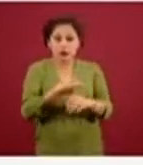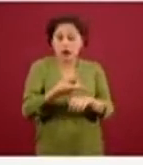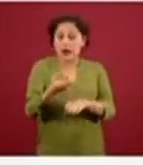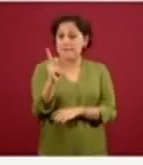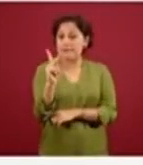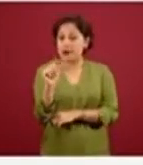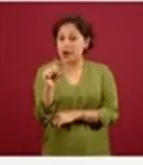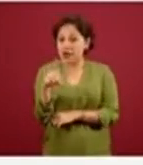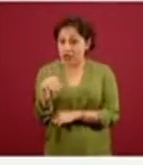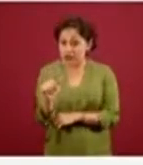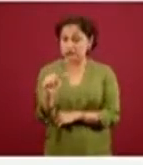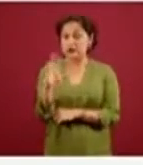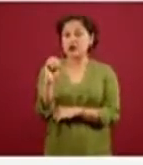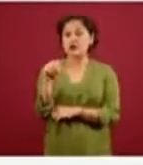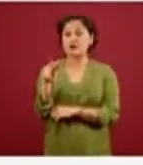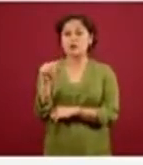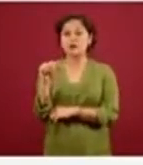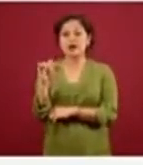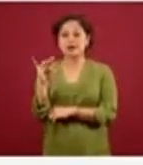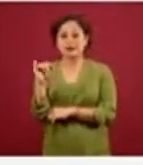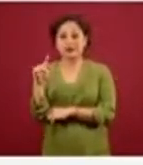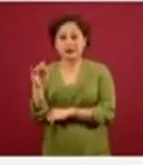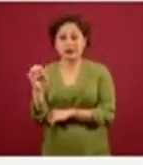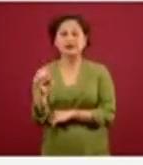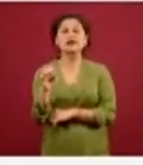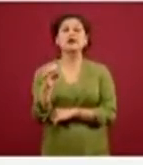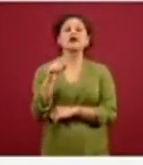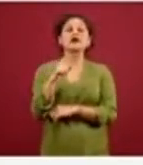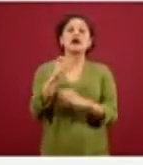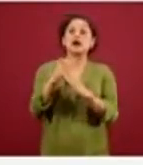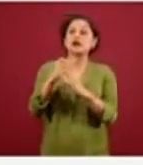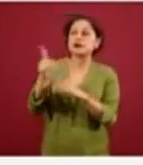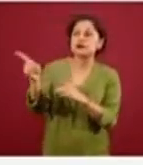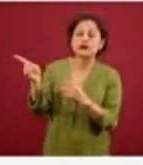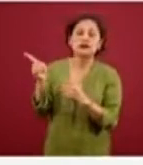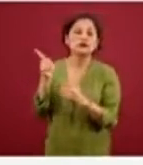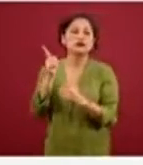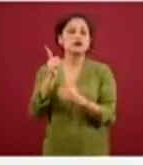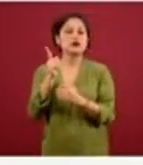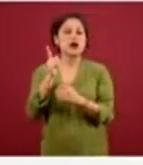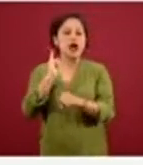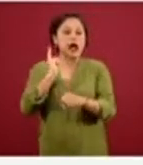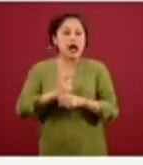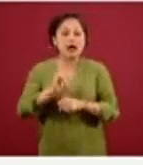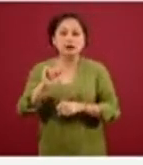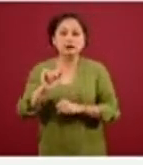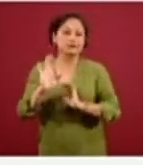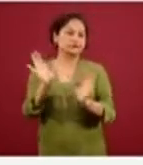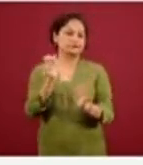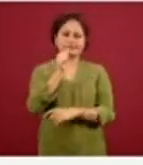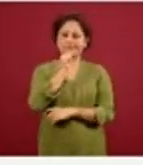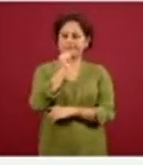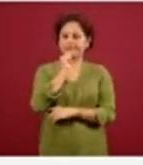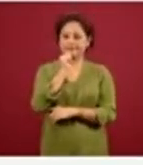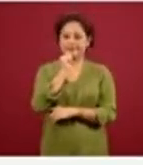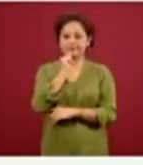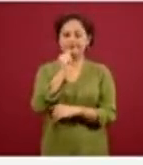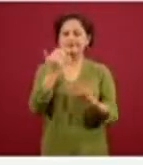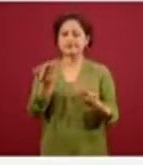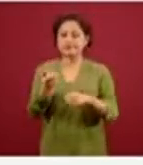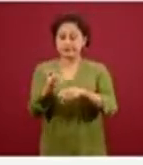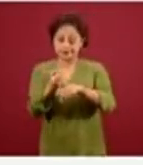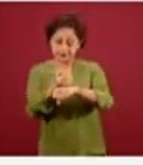plasma convaleciente aún no ha demostrado ser efectivo en COVID-19. La transfusión de plasma es un acto que